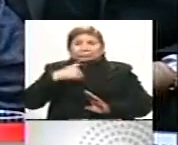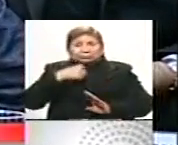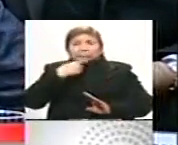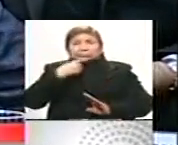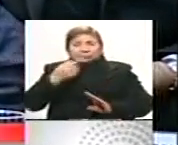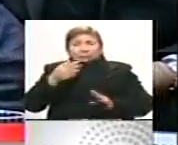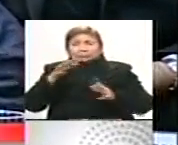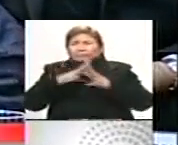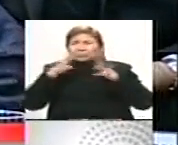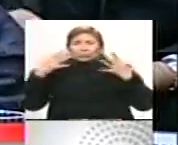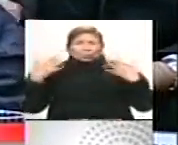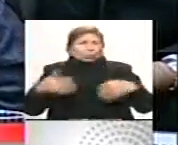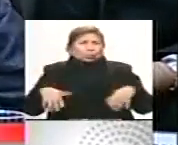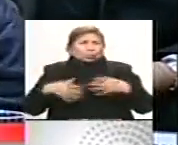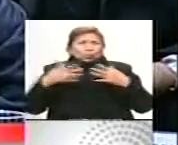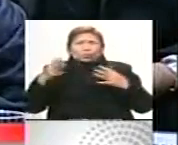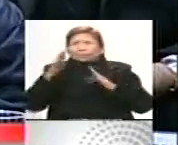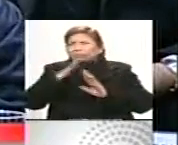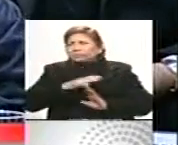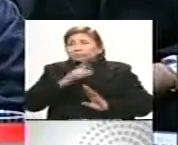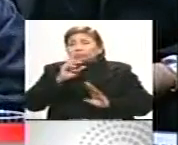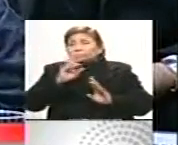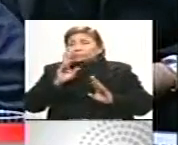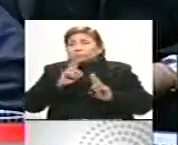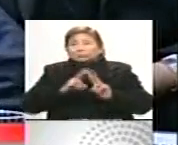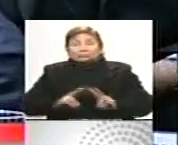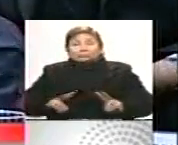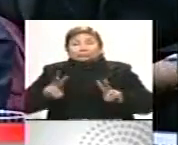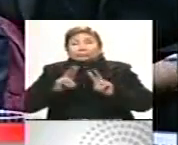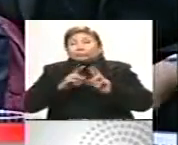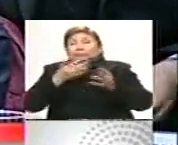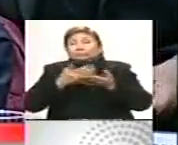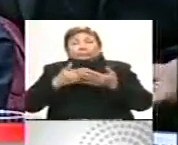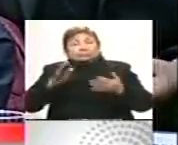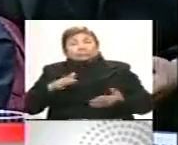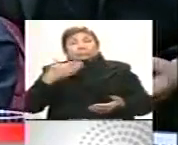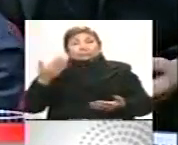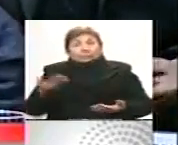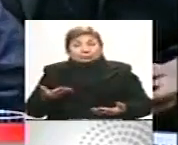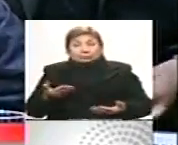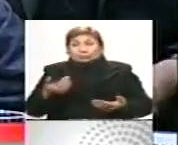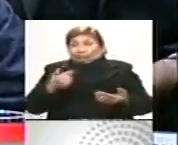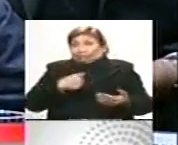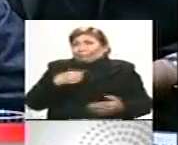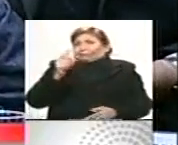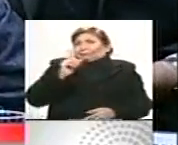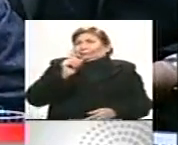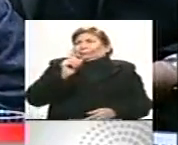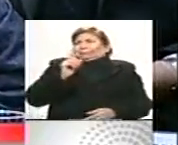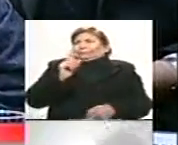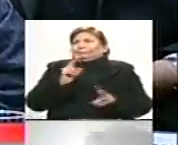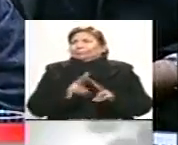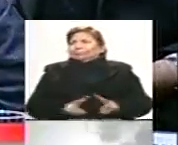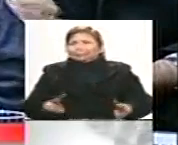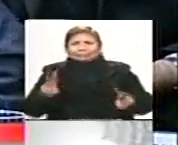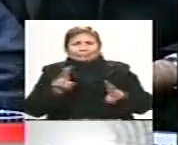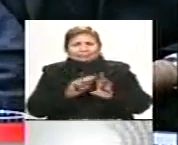sobre esos excesos, pero eso no invalida que razonablemente pudiera existir. Yo no estoy para nada